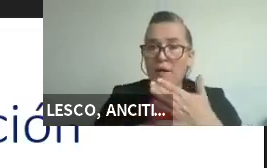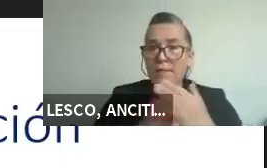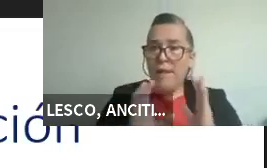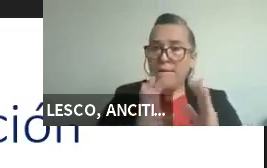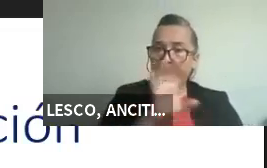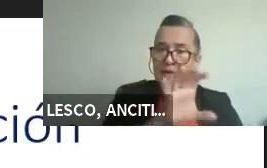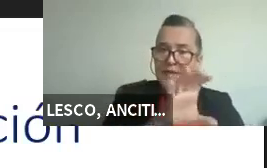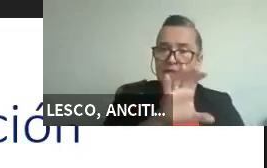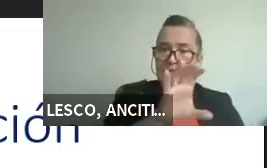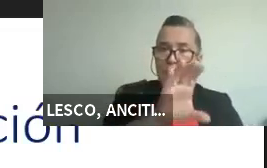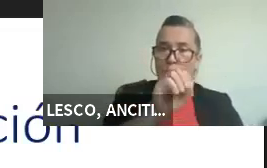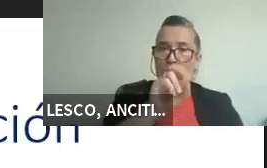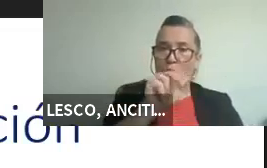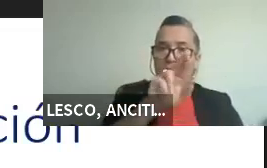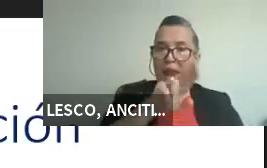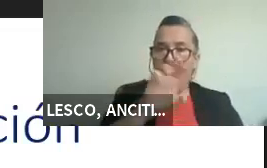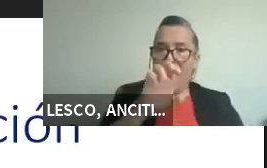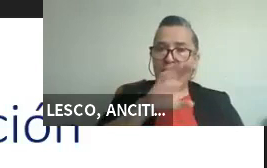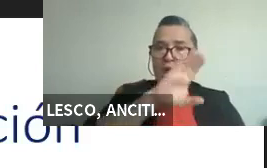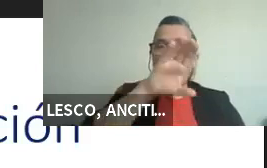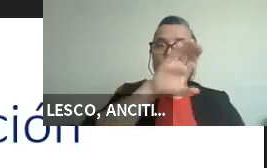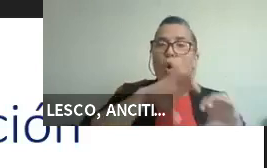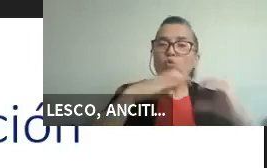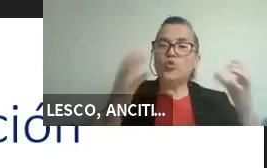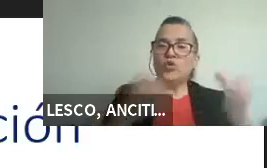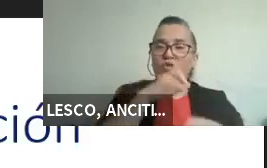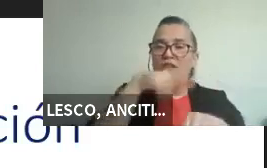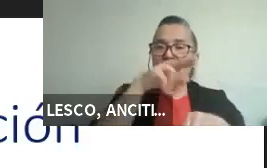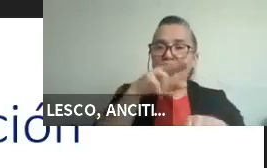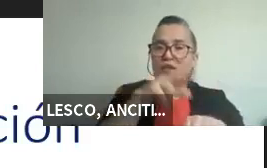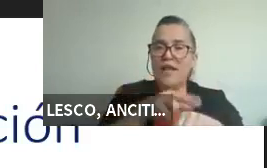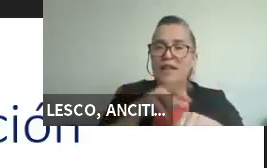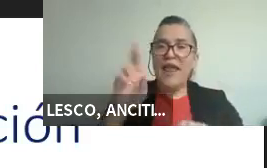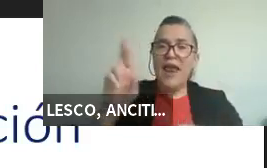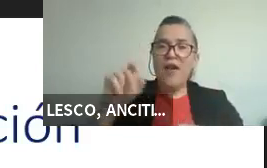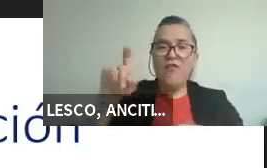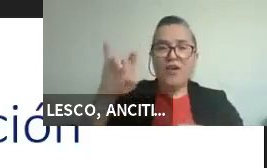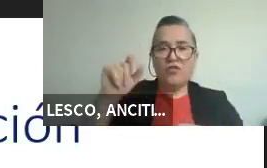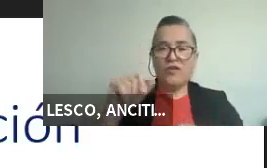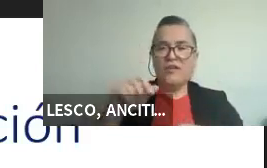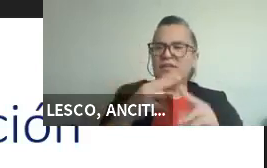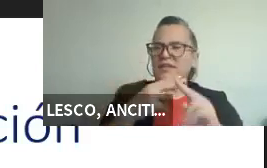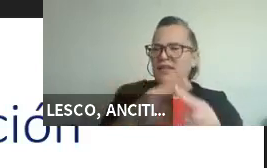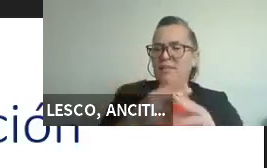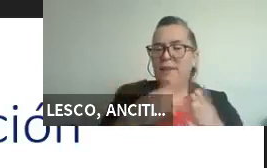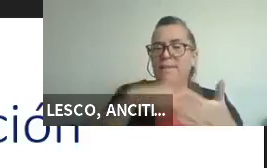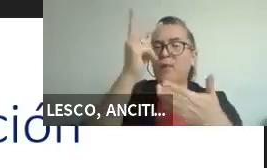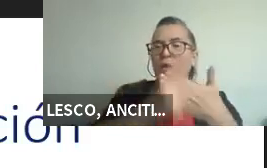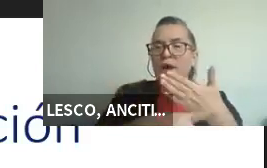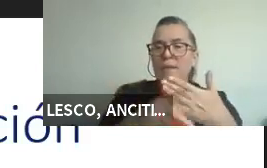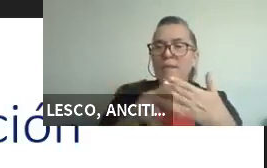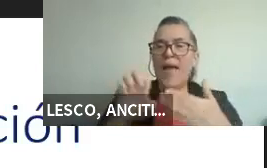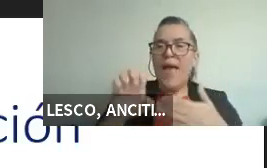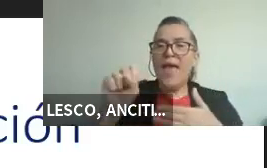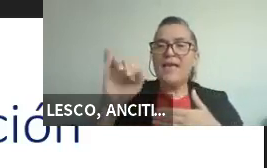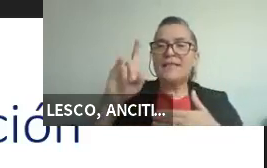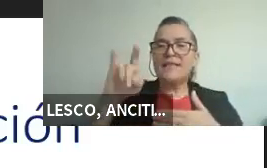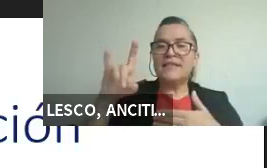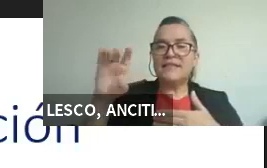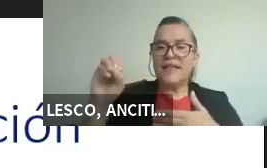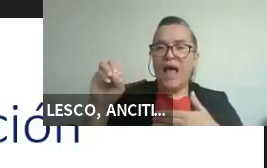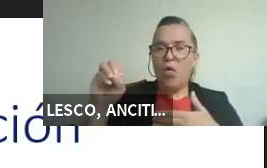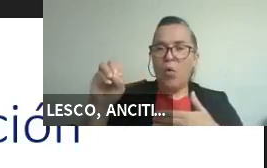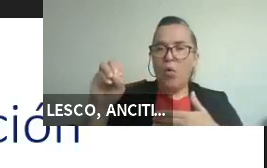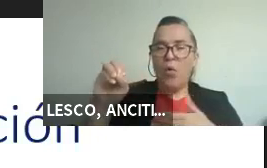consejo nacional de rectores que se llama programa de estado de la nación que regularmente emite diagnósticos sobre